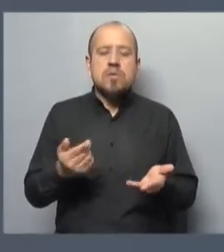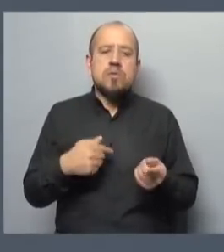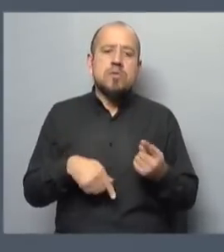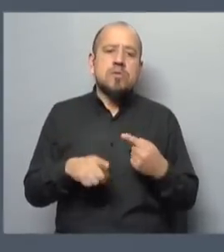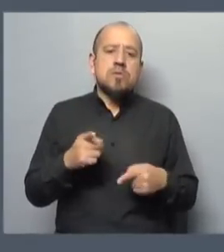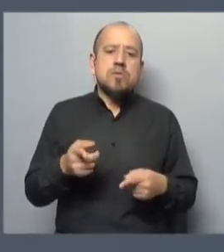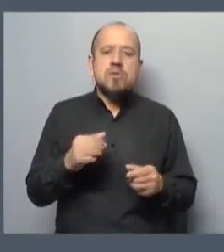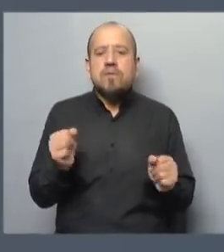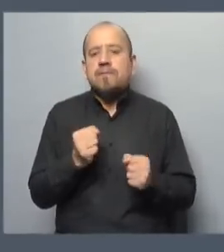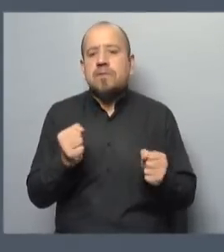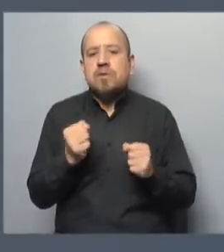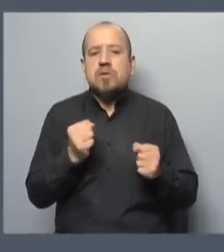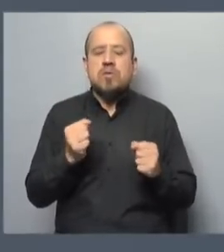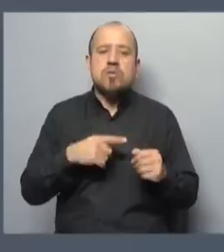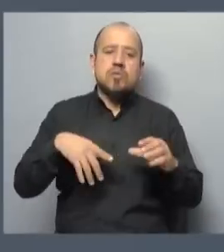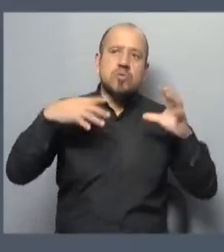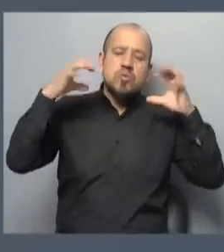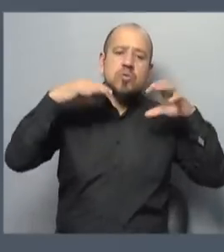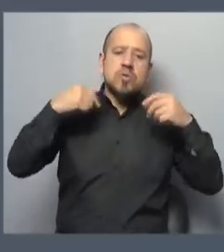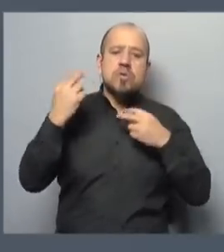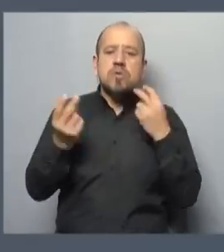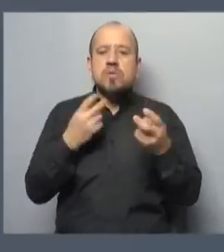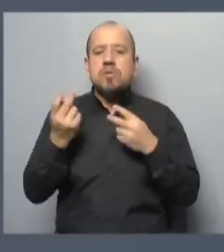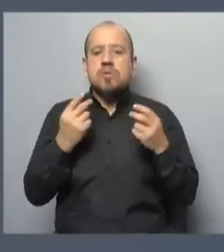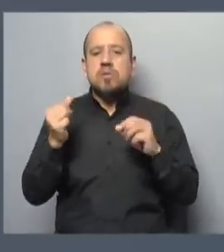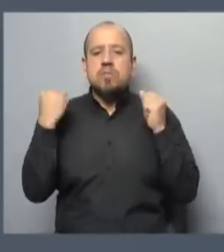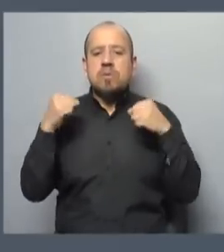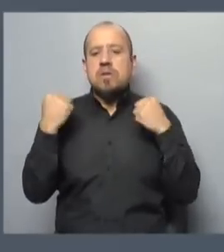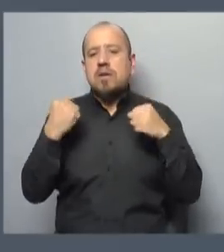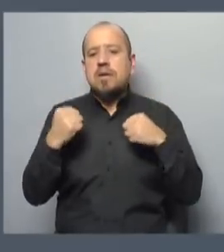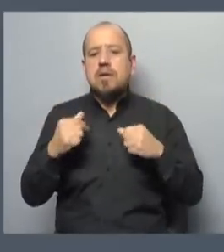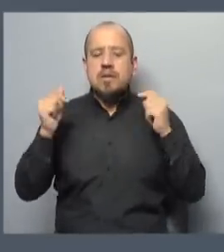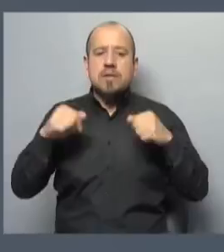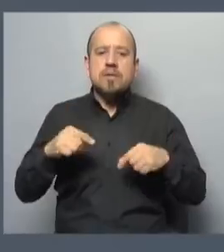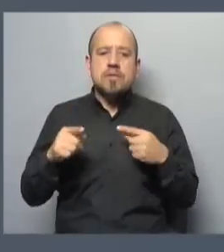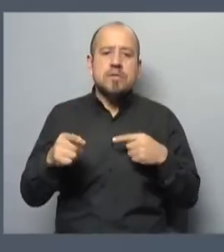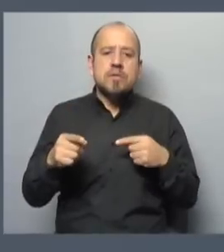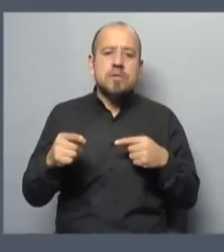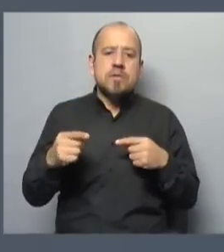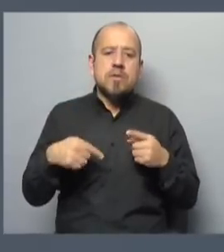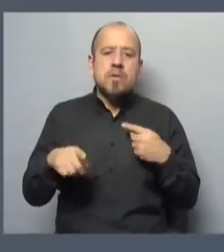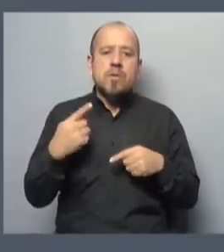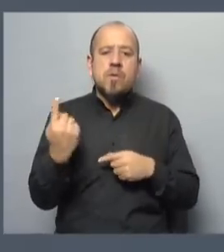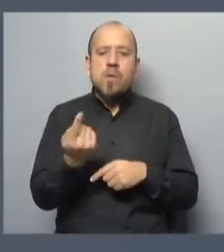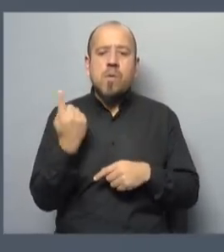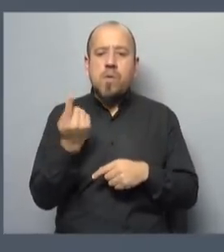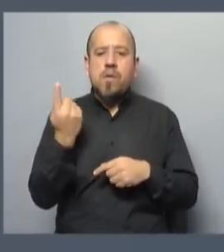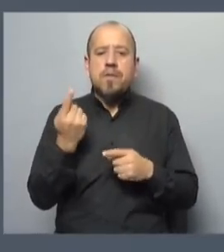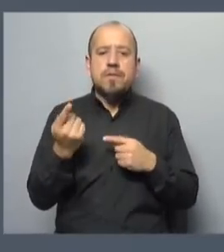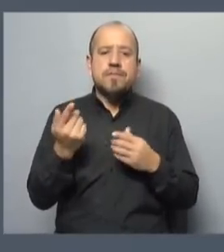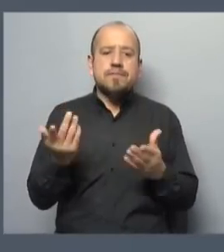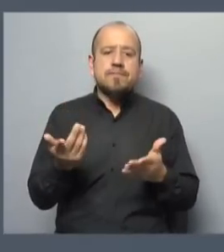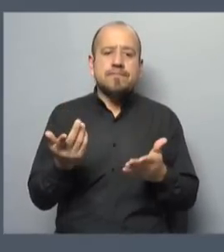frío lluvia viento en fin me han tratado en un en un torneo en una liga que bastante